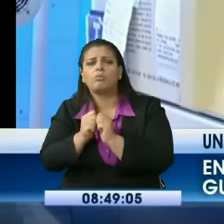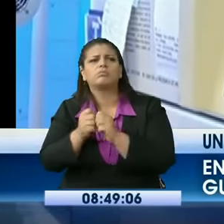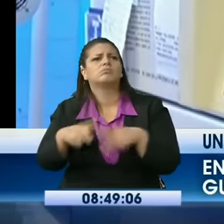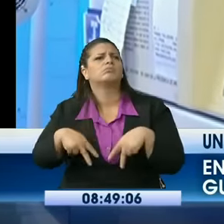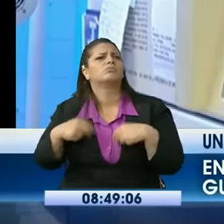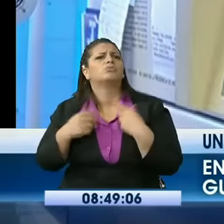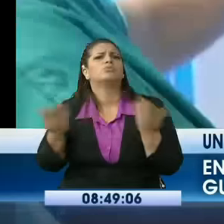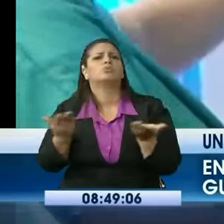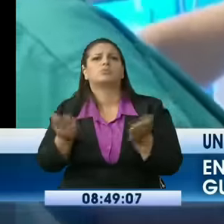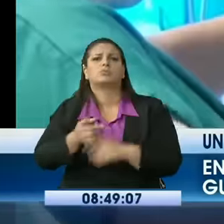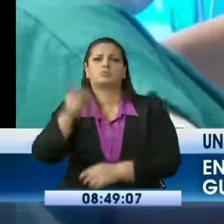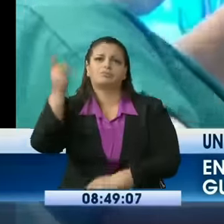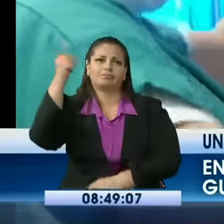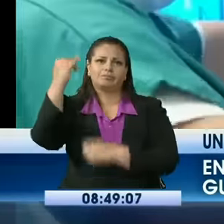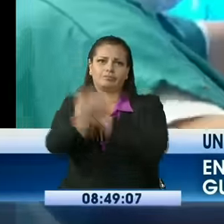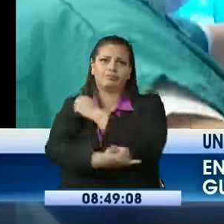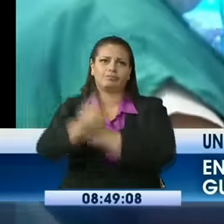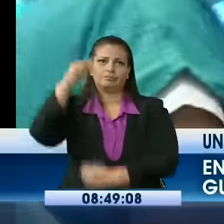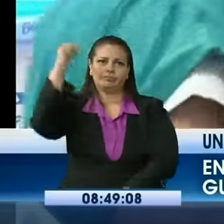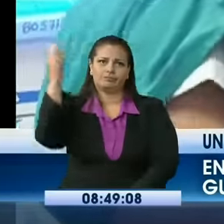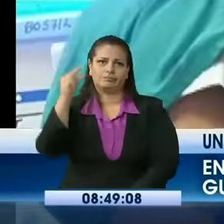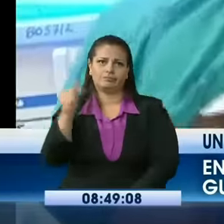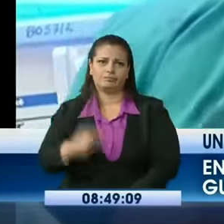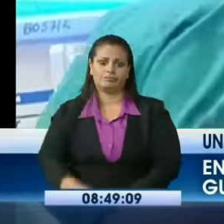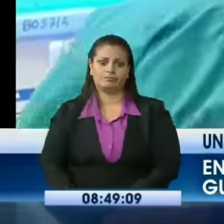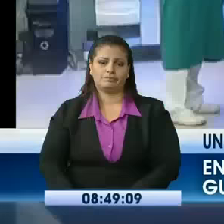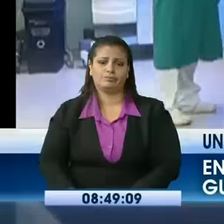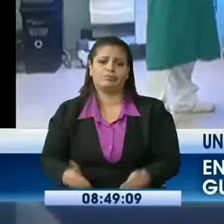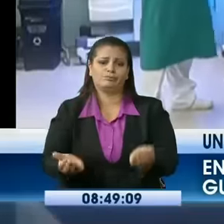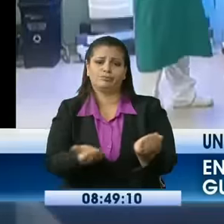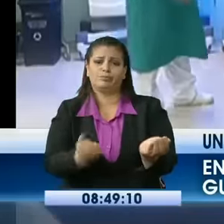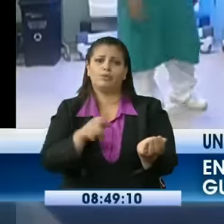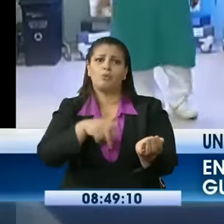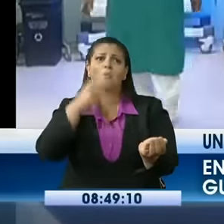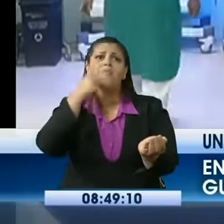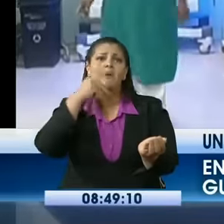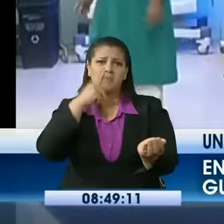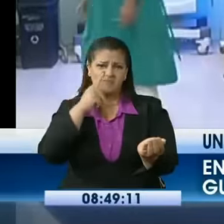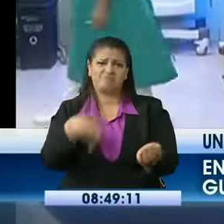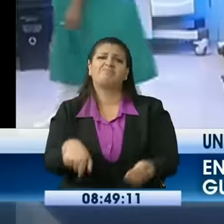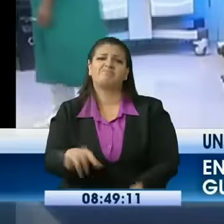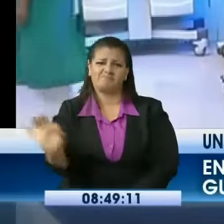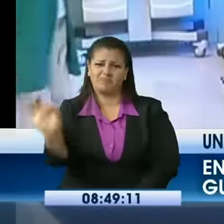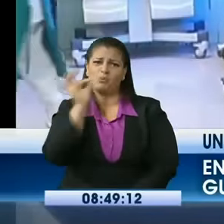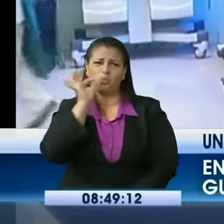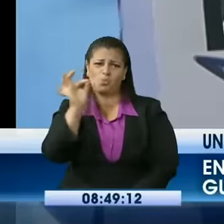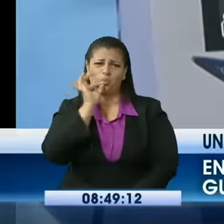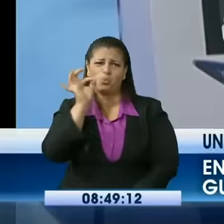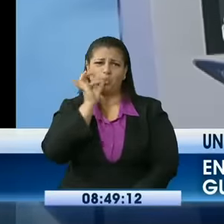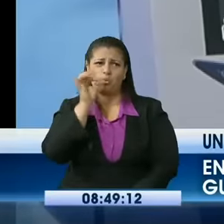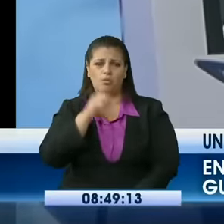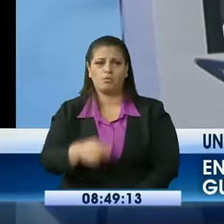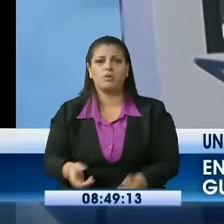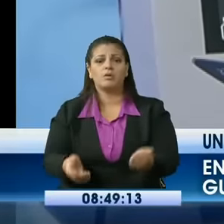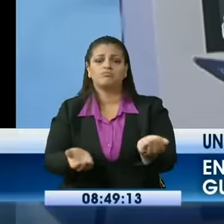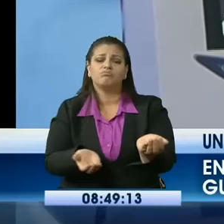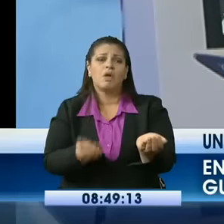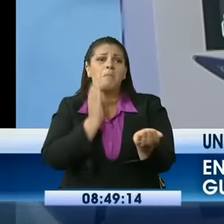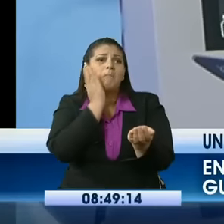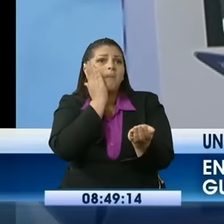consumidor y su madre lo visita con cierta frecuencia. Ella no quiere saber nada de entrevistas.